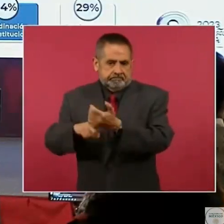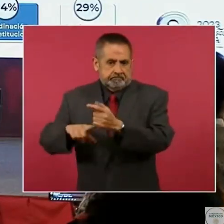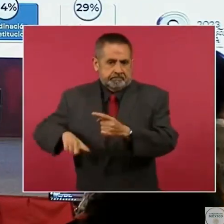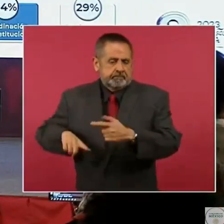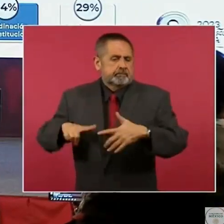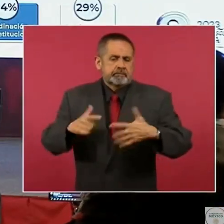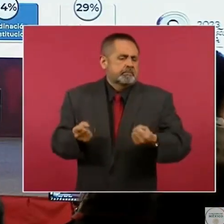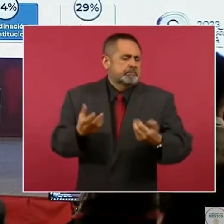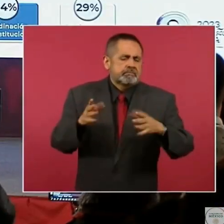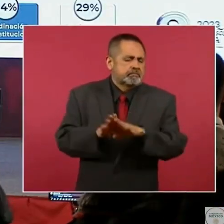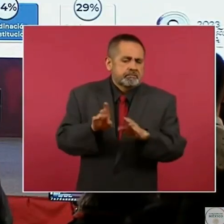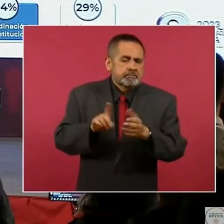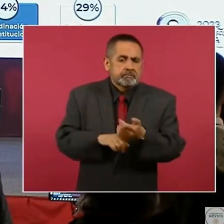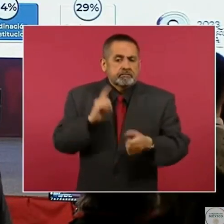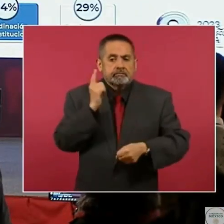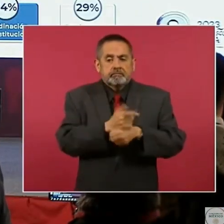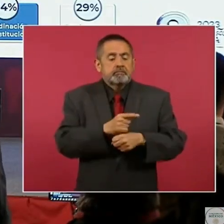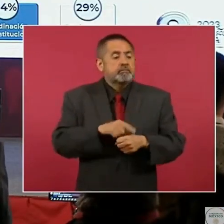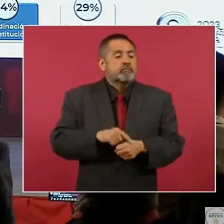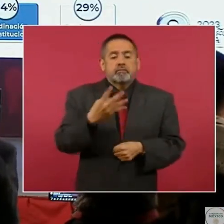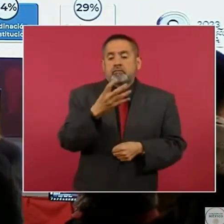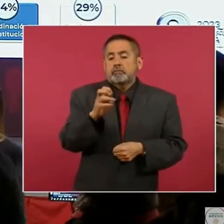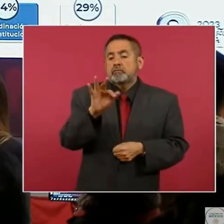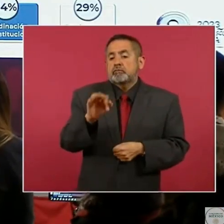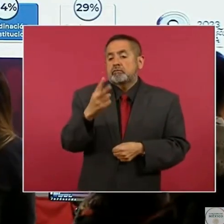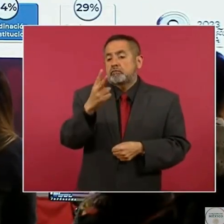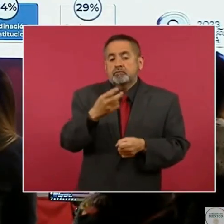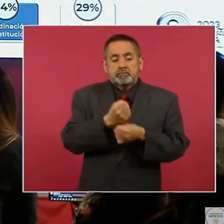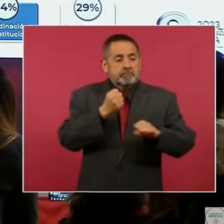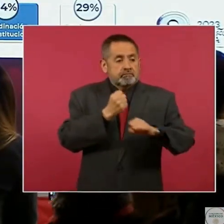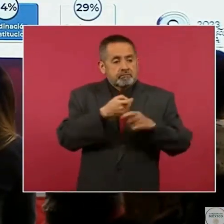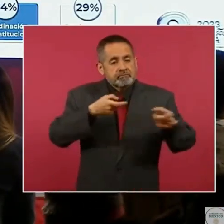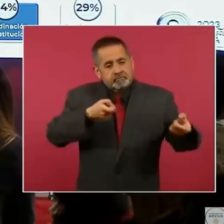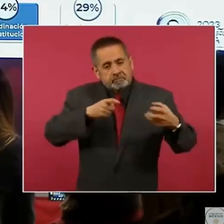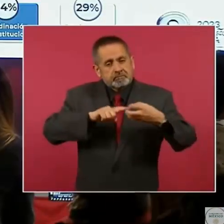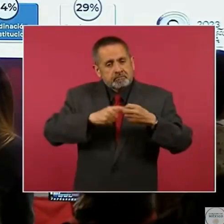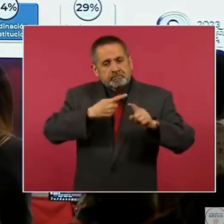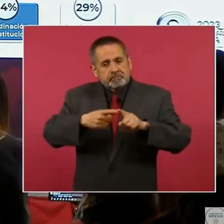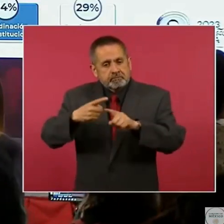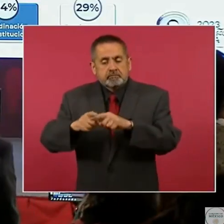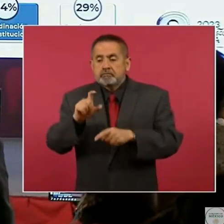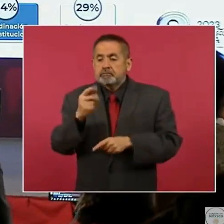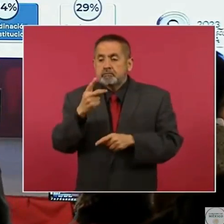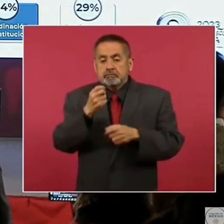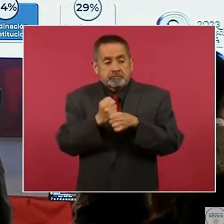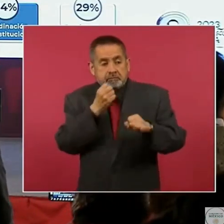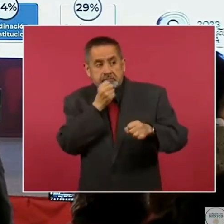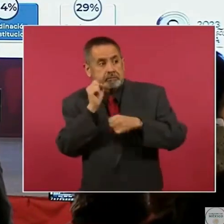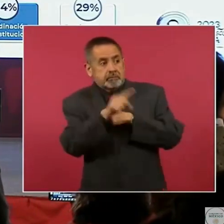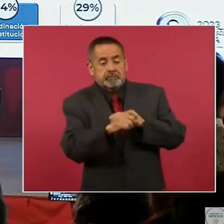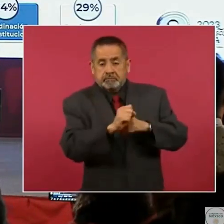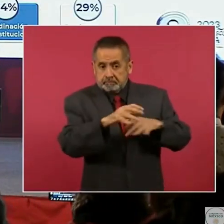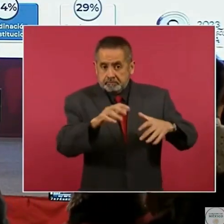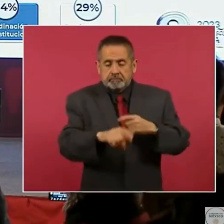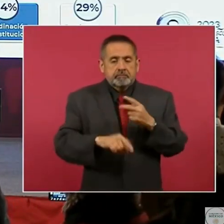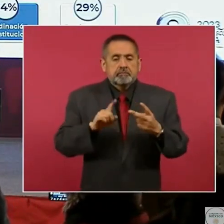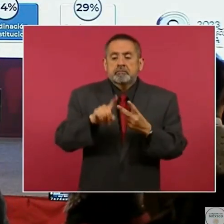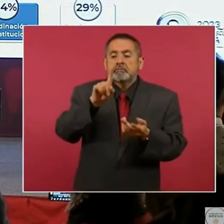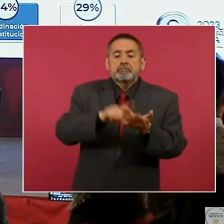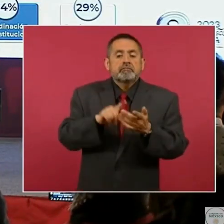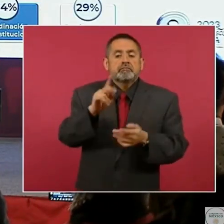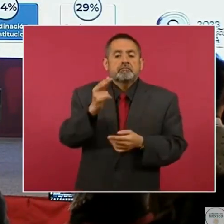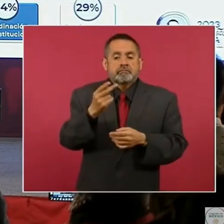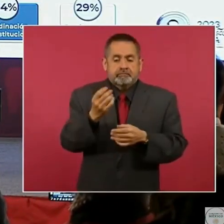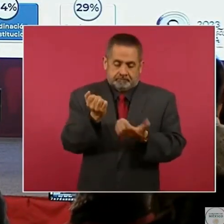tenemos el aseguramiento de 442 armas de fuego, 22 granadas, 1025